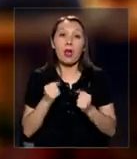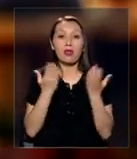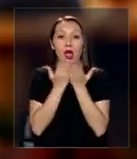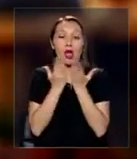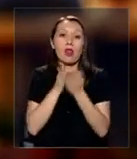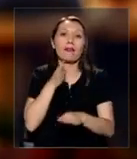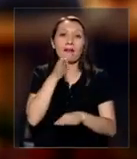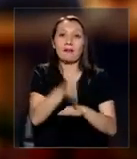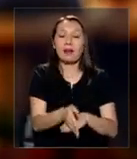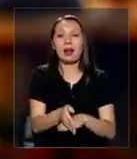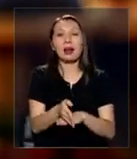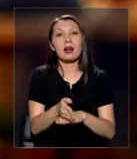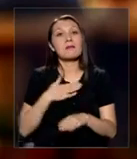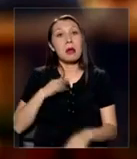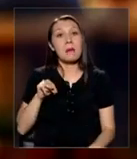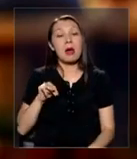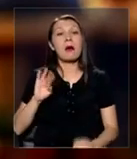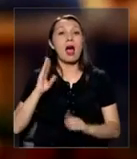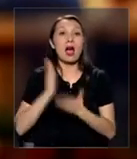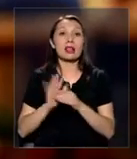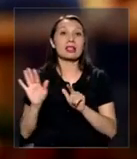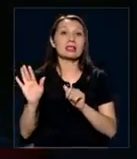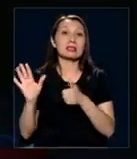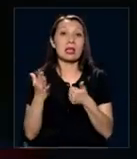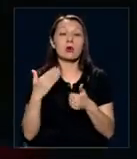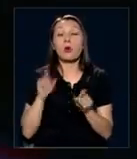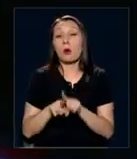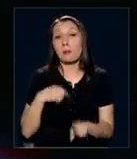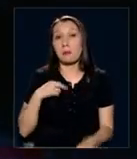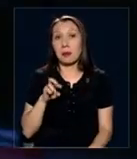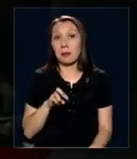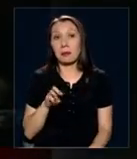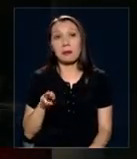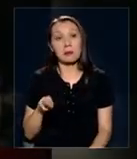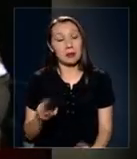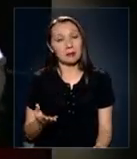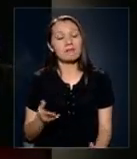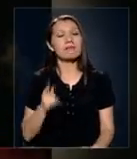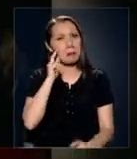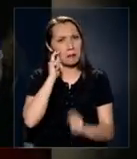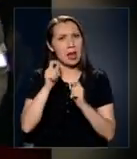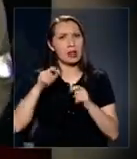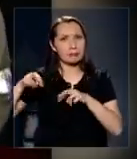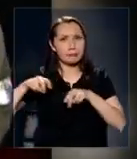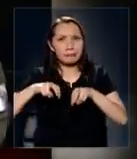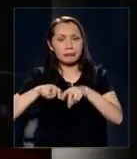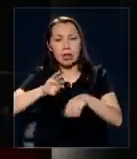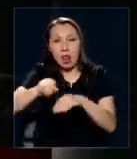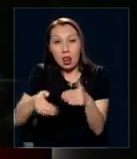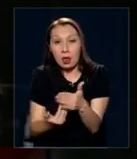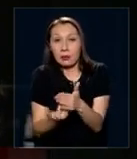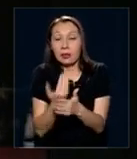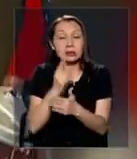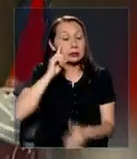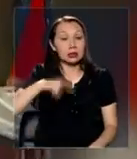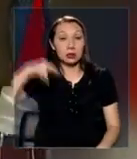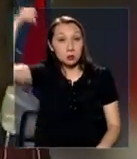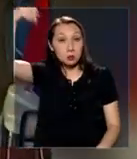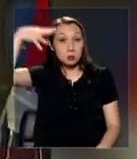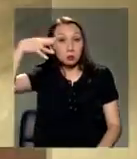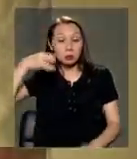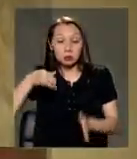estudiar como mi mamá llegó hasta séptimo igual que mi papá. Los niños deben recorrer un peligroso camino durante la madrugada, sin luz, a